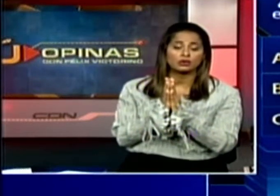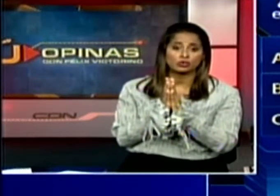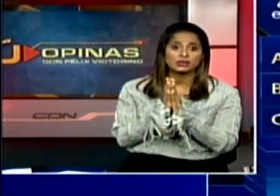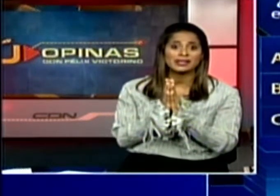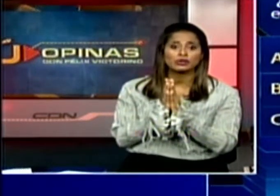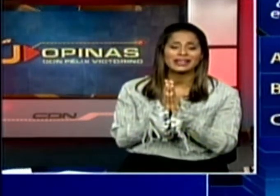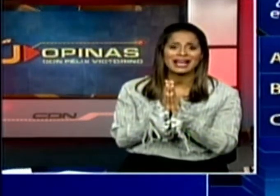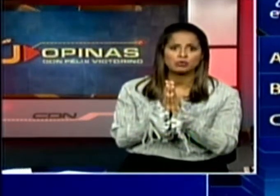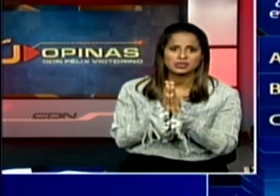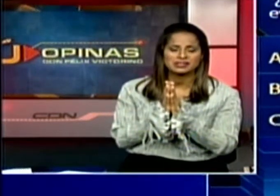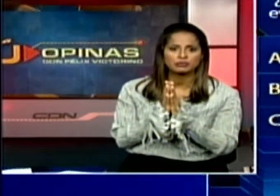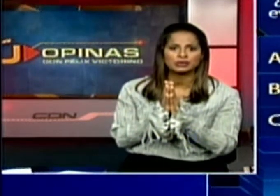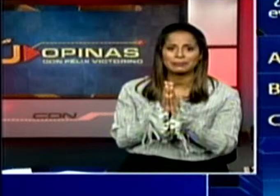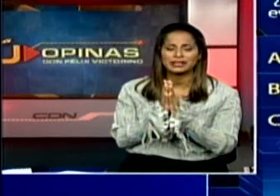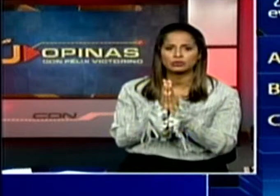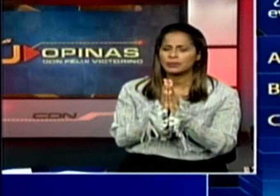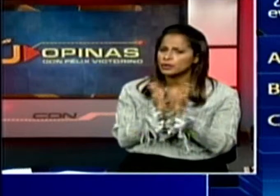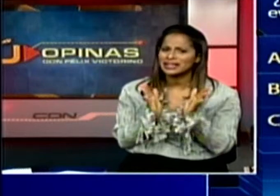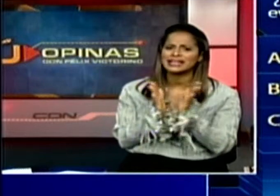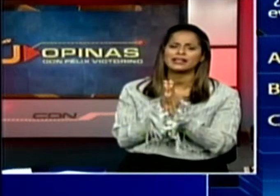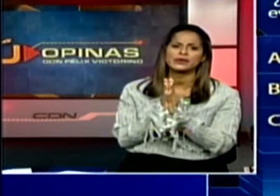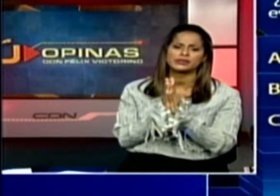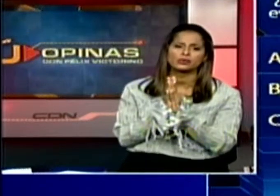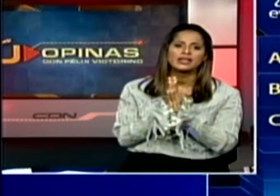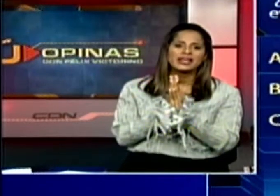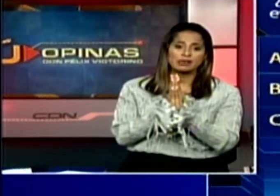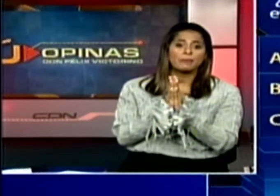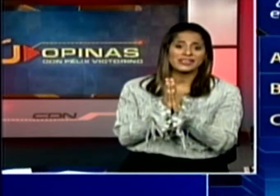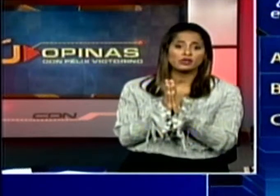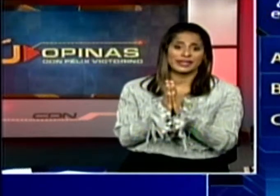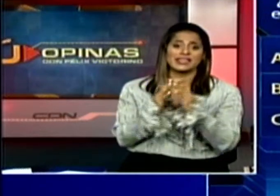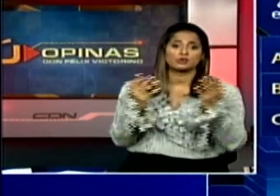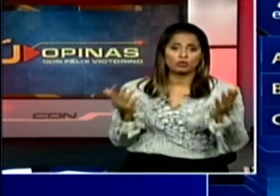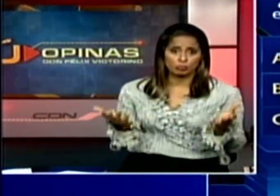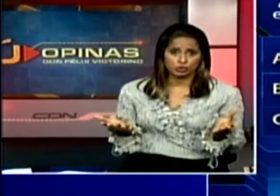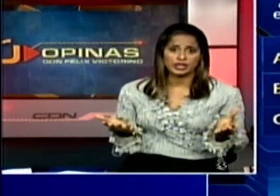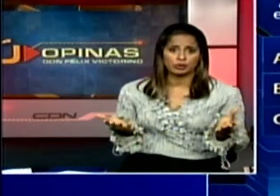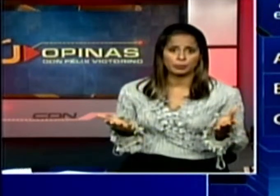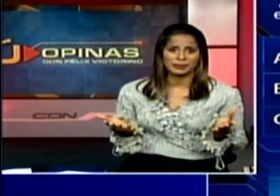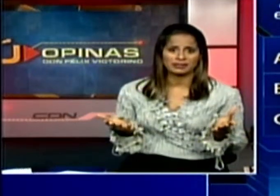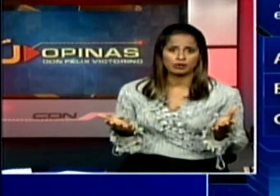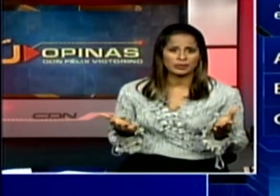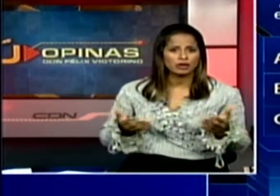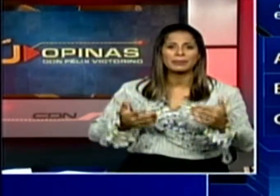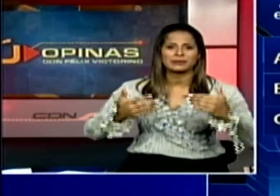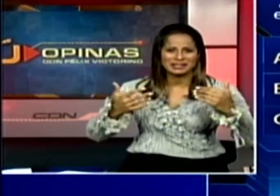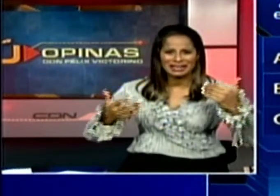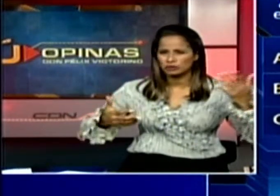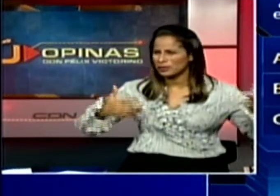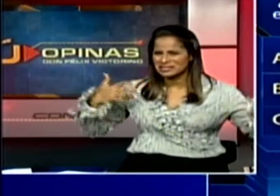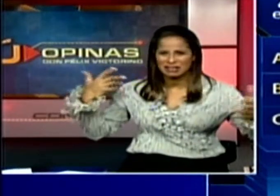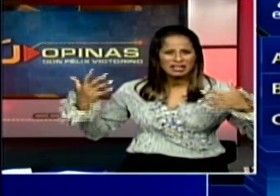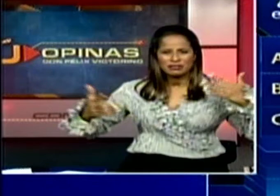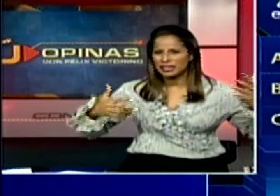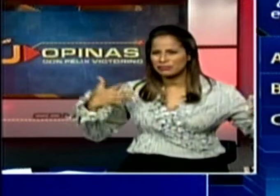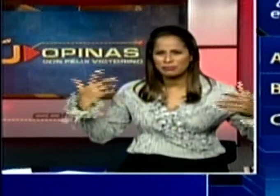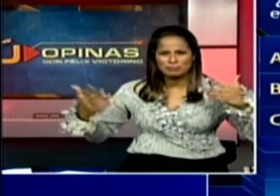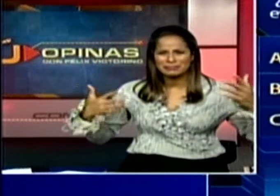sin conocimiento de causa, sin fundamento. Es muy delicado esto y hemos pedido que haya solo un vocero por parte del gobierno para evitar toda